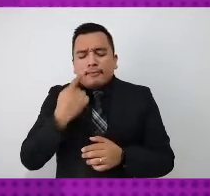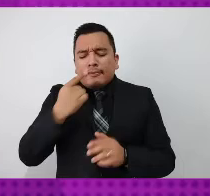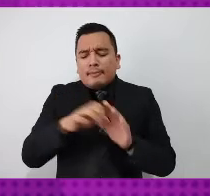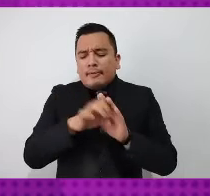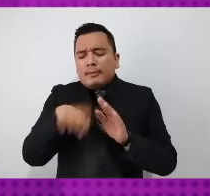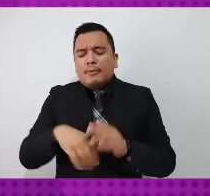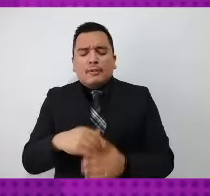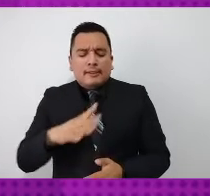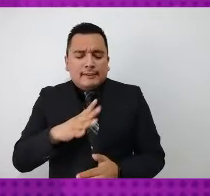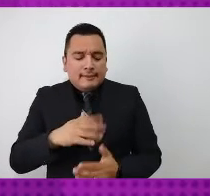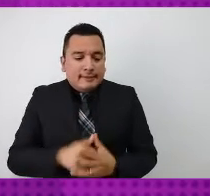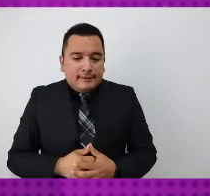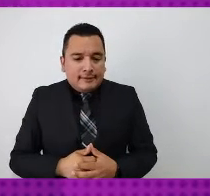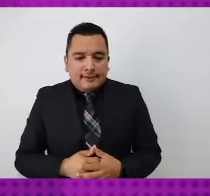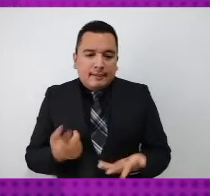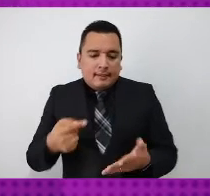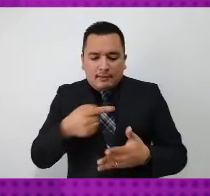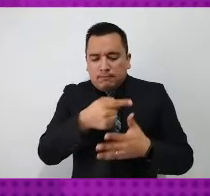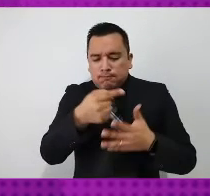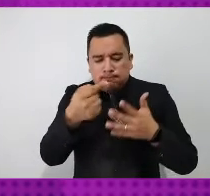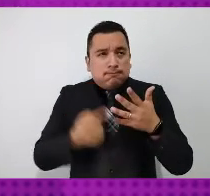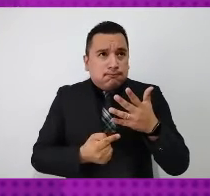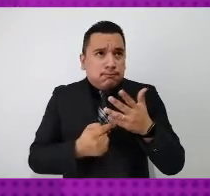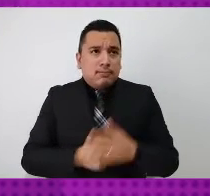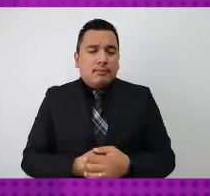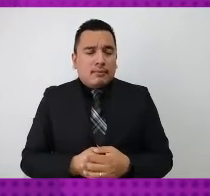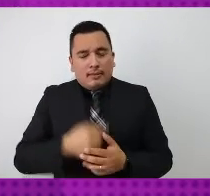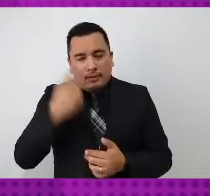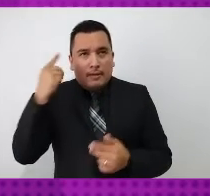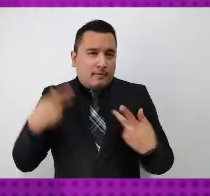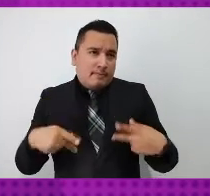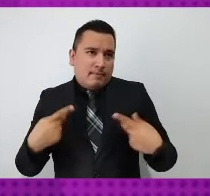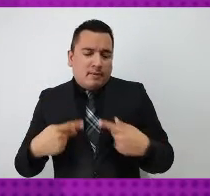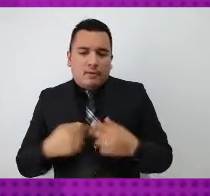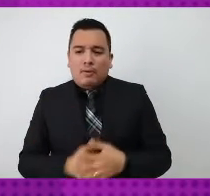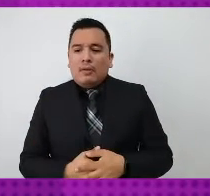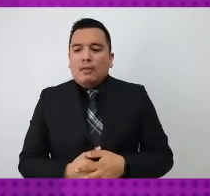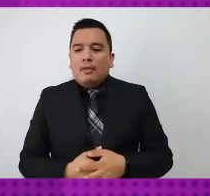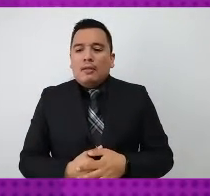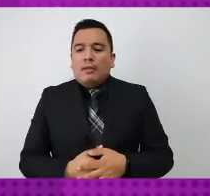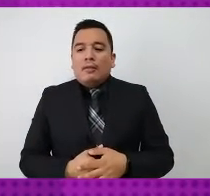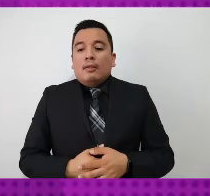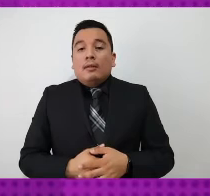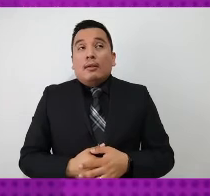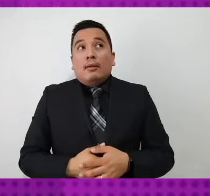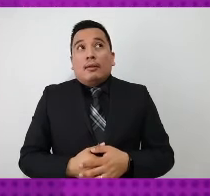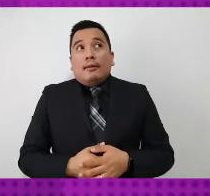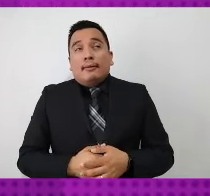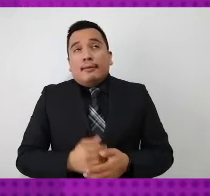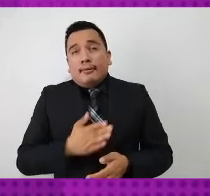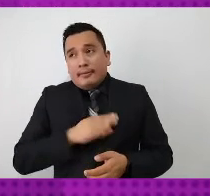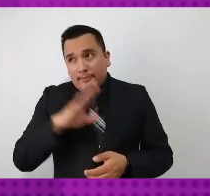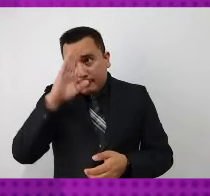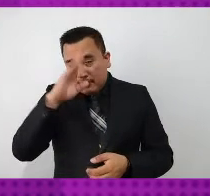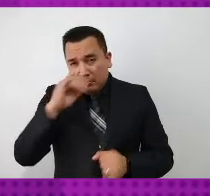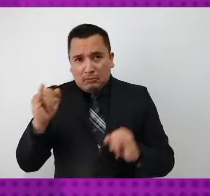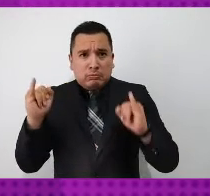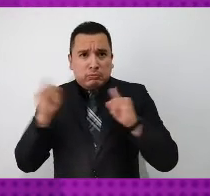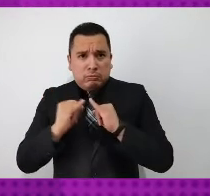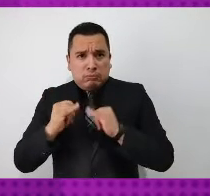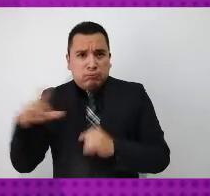de los ciudadanos y las ciudadanas aquí involucra a todas las instituciones públicas